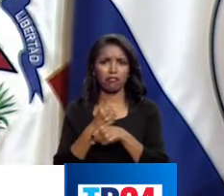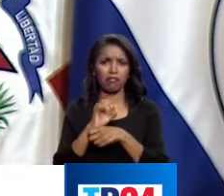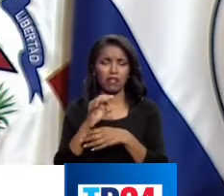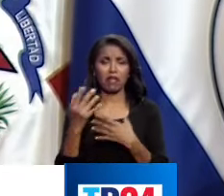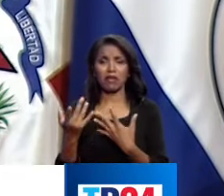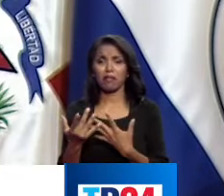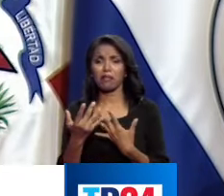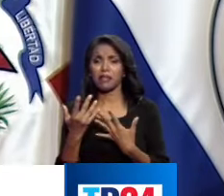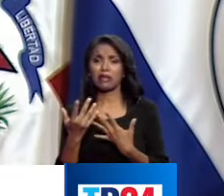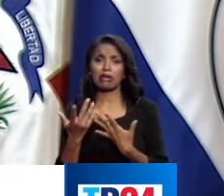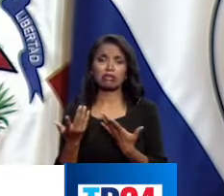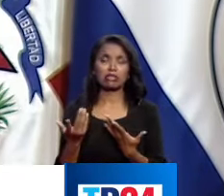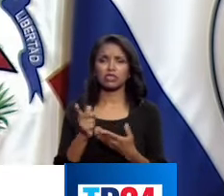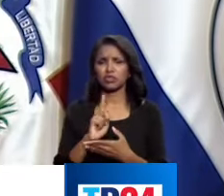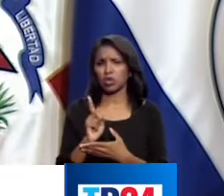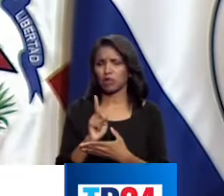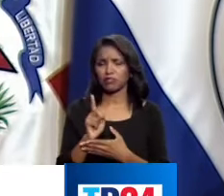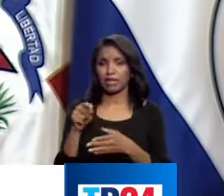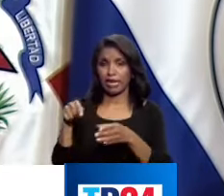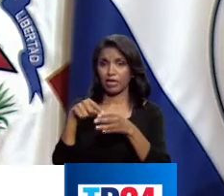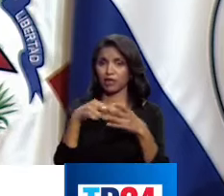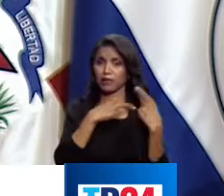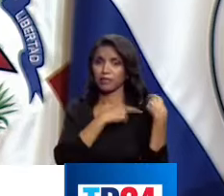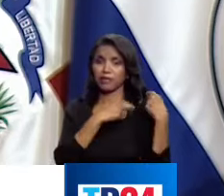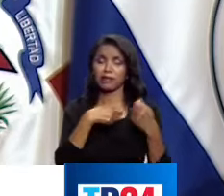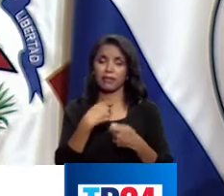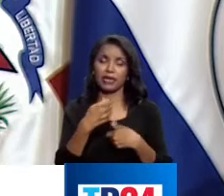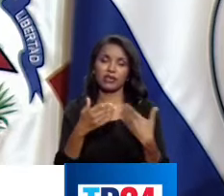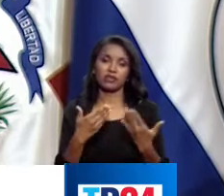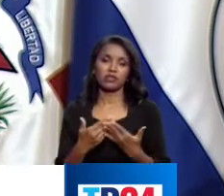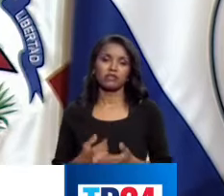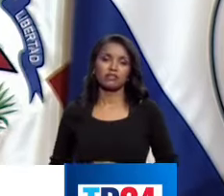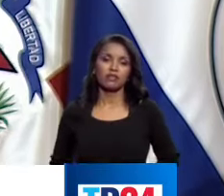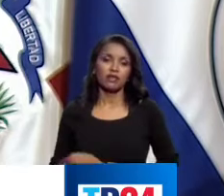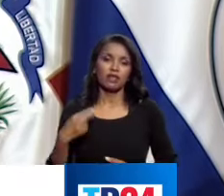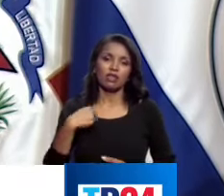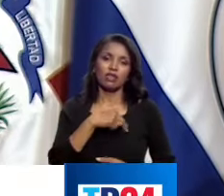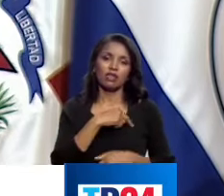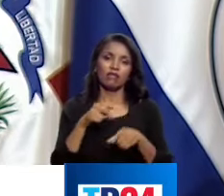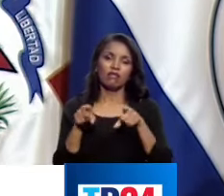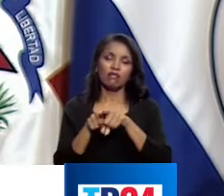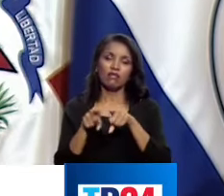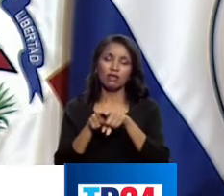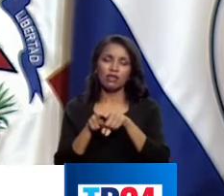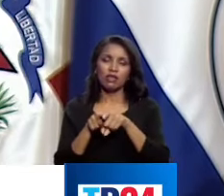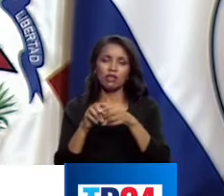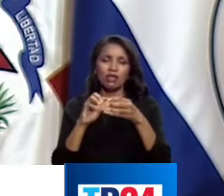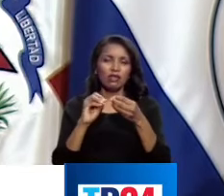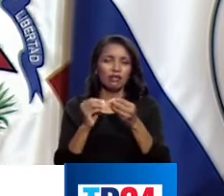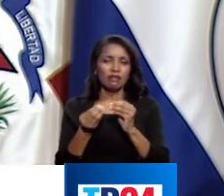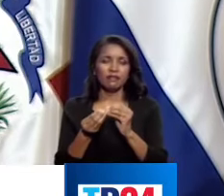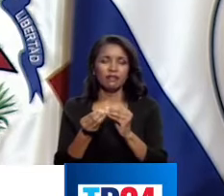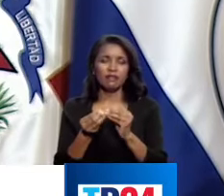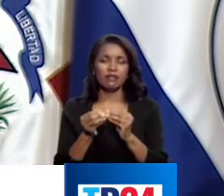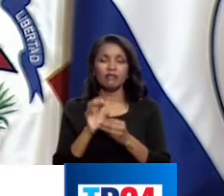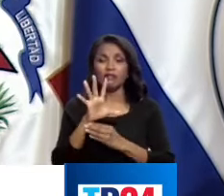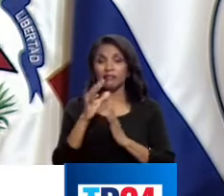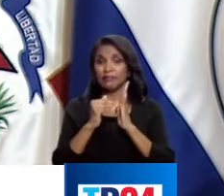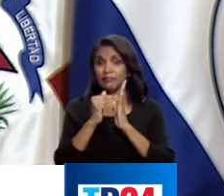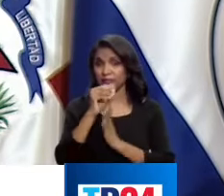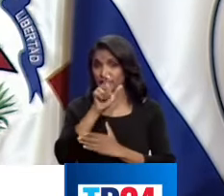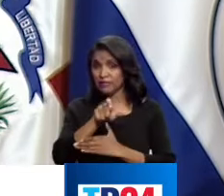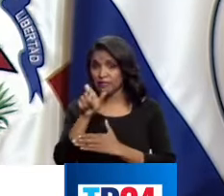que estar esperando el pago meses después. Nosotros también vamos a llevar el número de turistas a 5